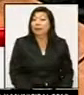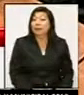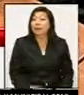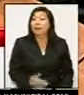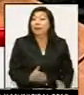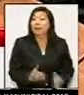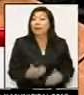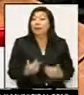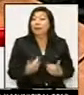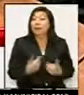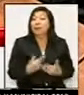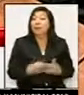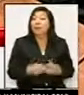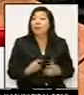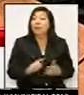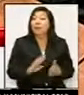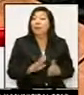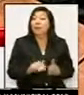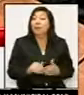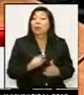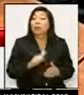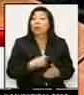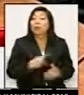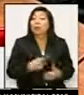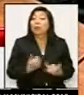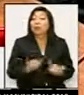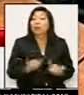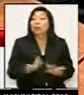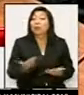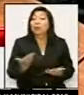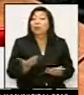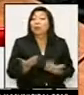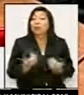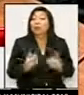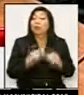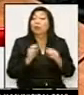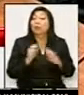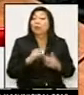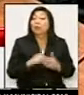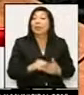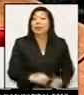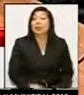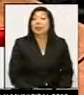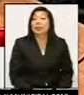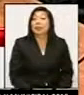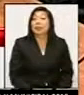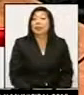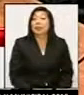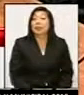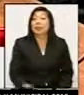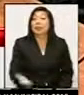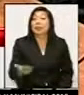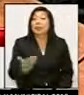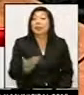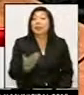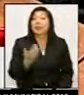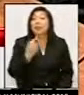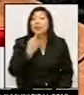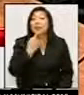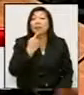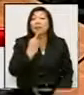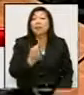coordinadora, debíamos hacer los esfuerzos, con la contribución obviamente de los datos que acaba de darnos, de solicitar la